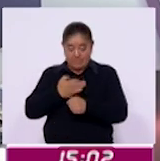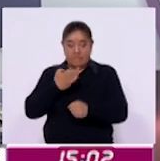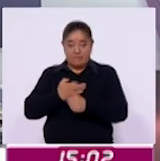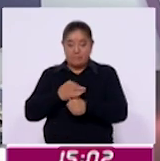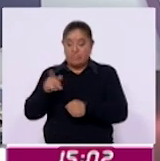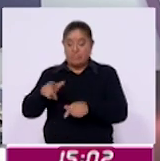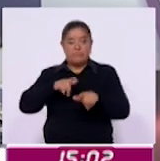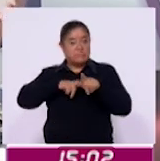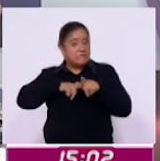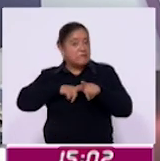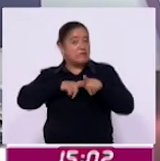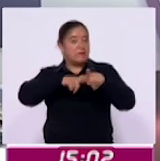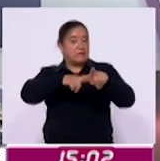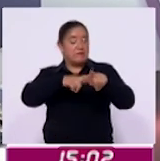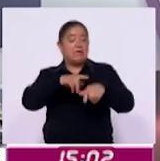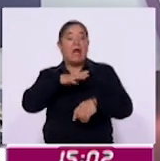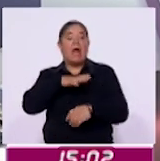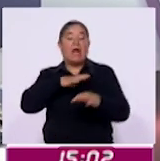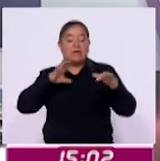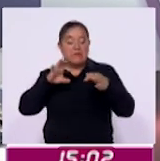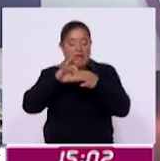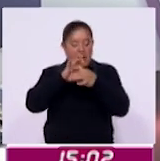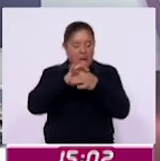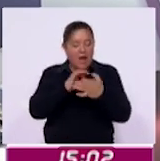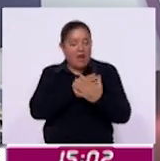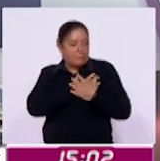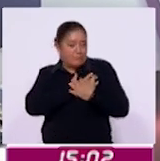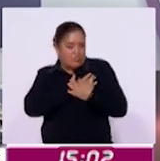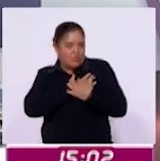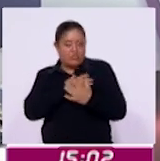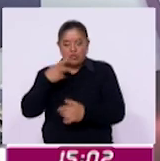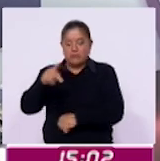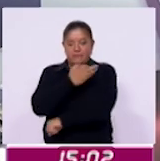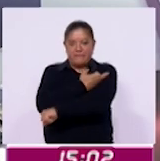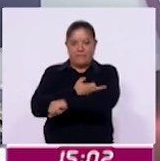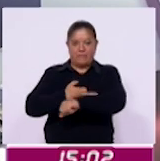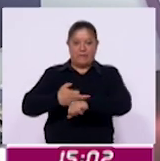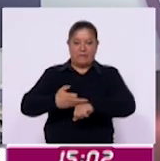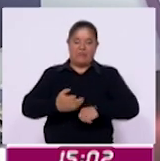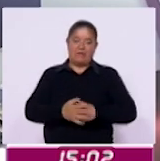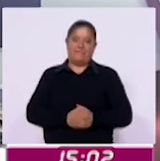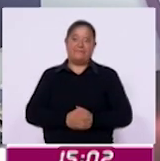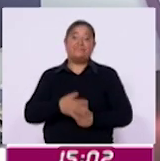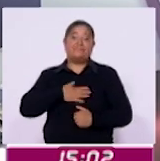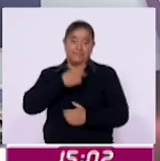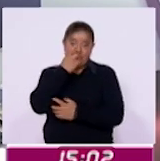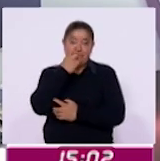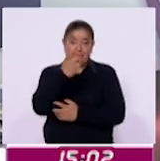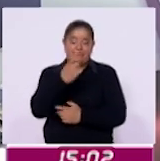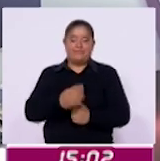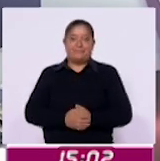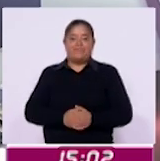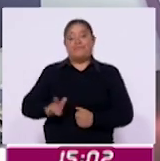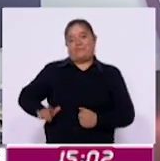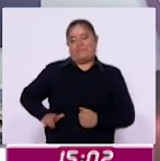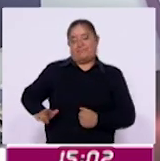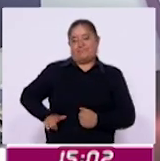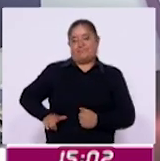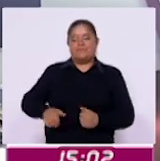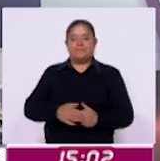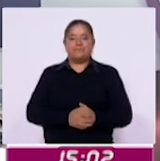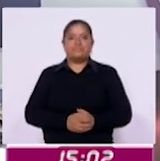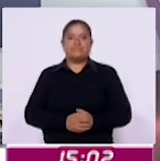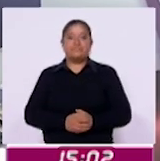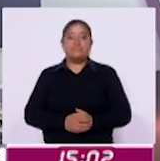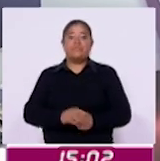seguir teniendo esos lazos de amor con sus familias. Y decirles que el gobierno paga también